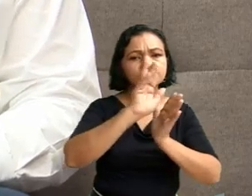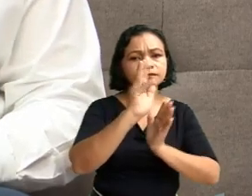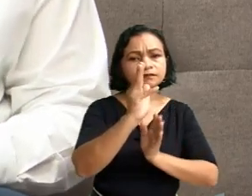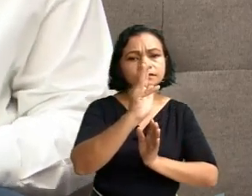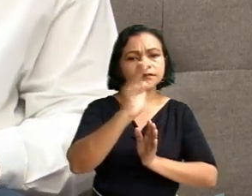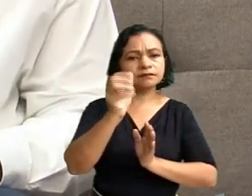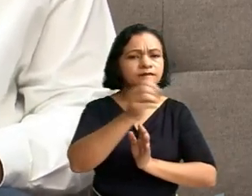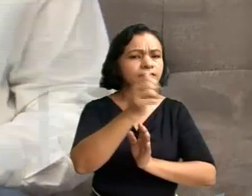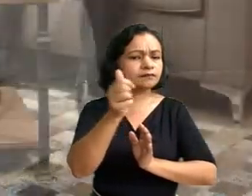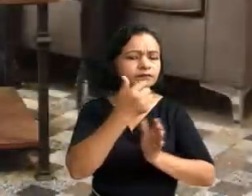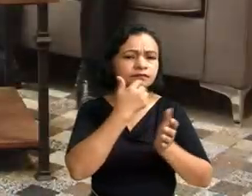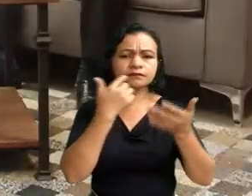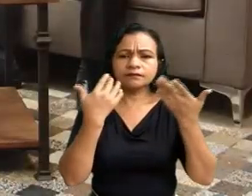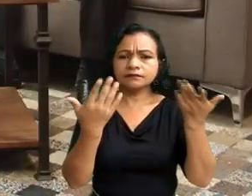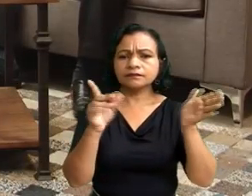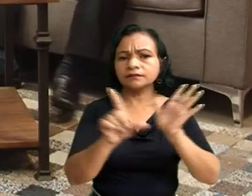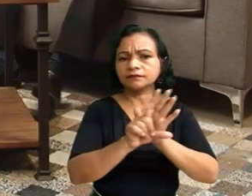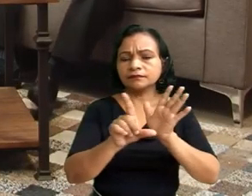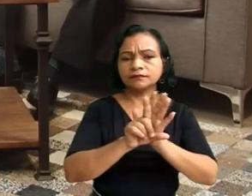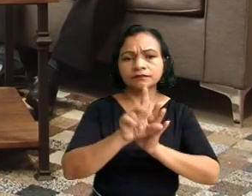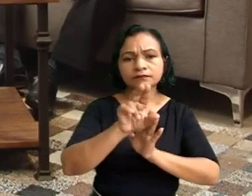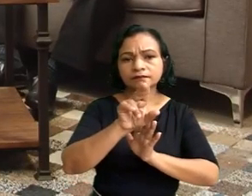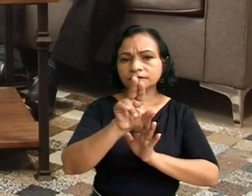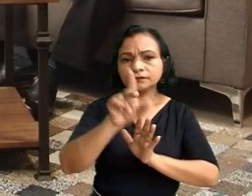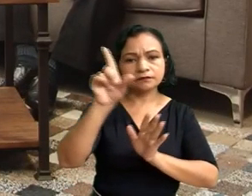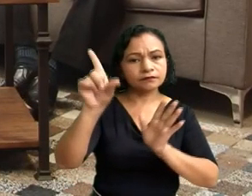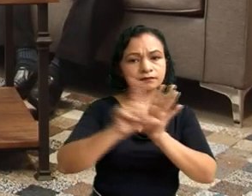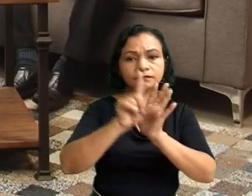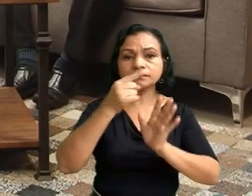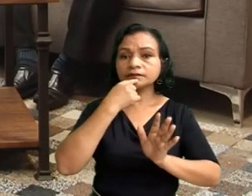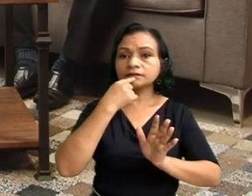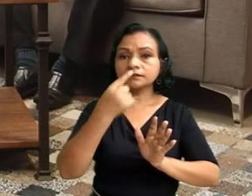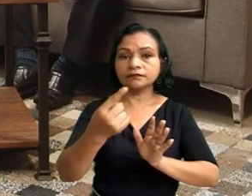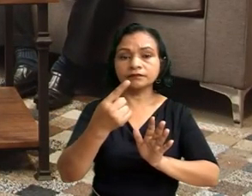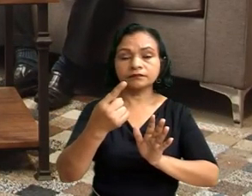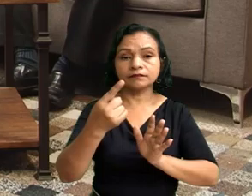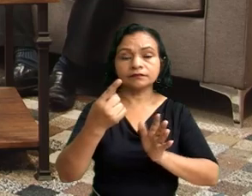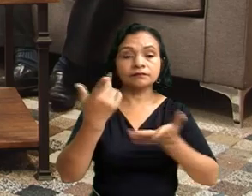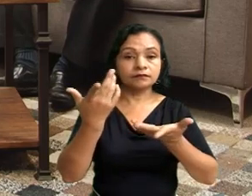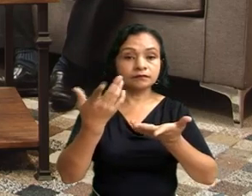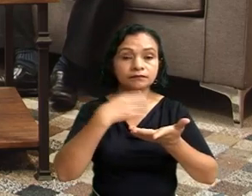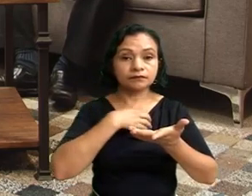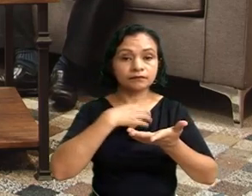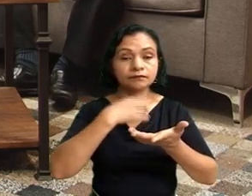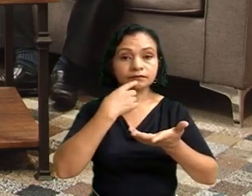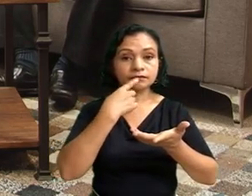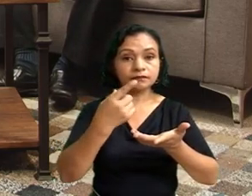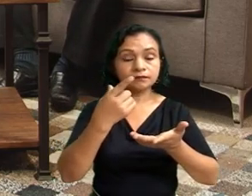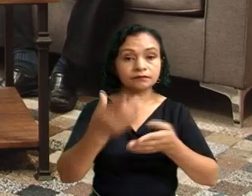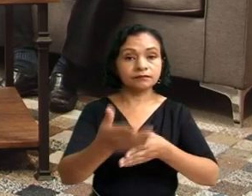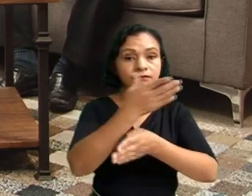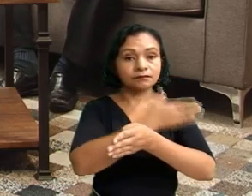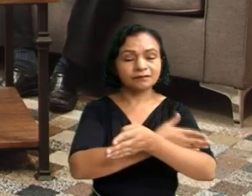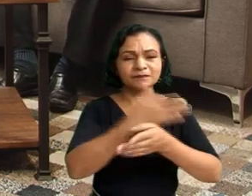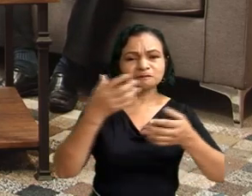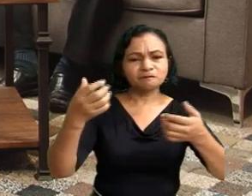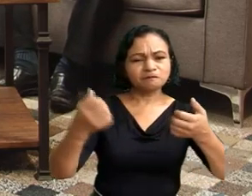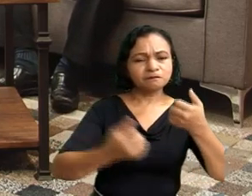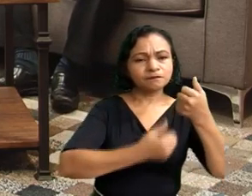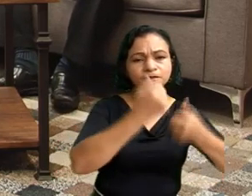diputado castro la misma ley lo dice en su considerando que ante los actos violentos y